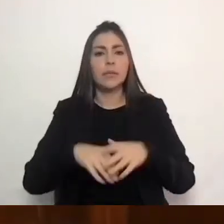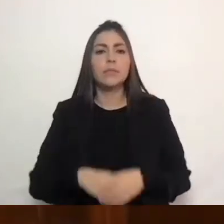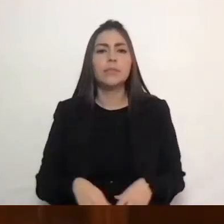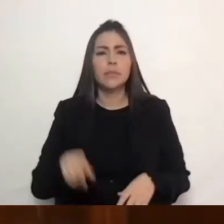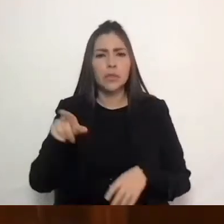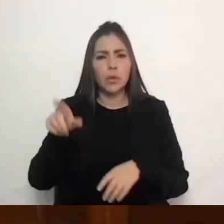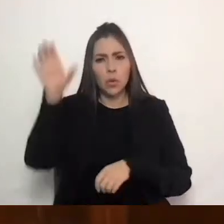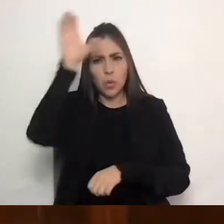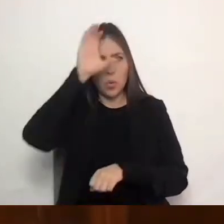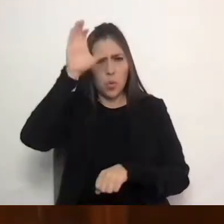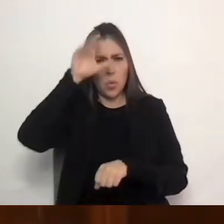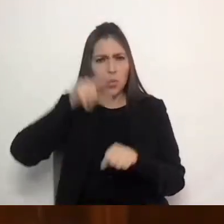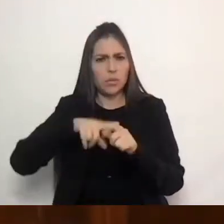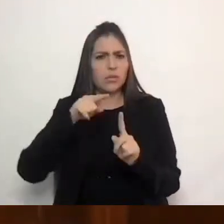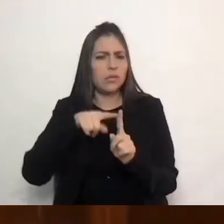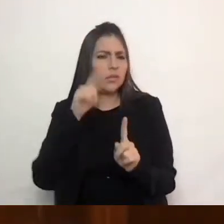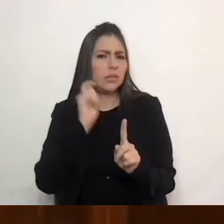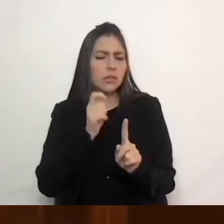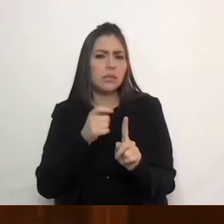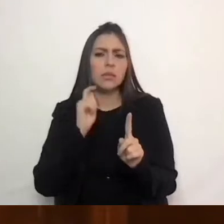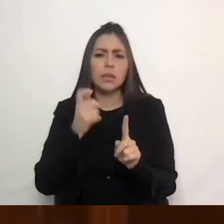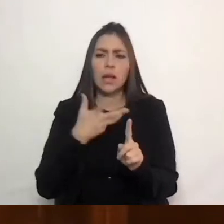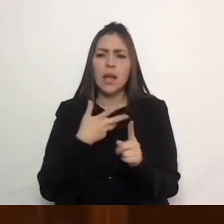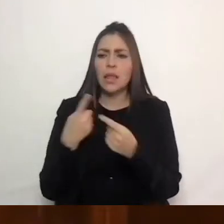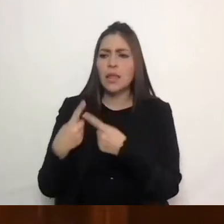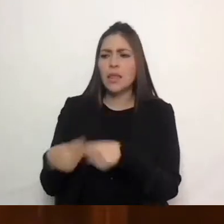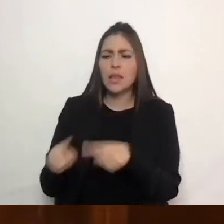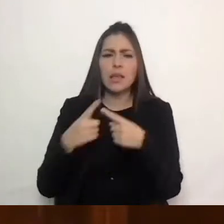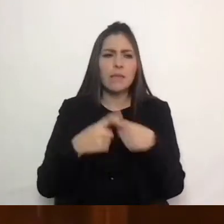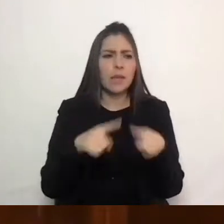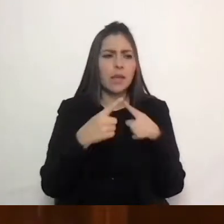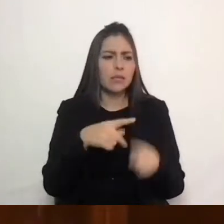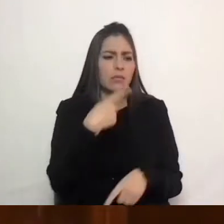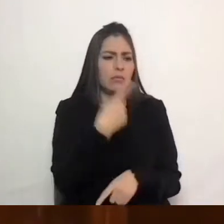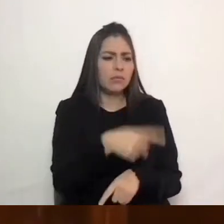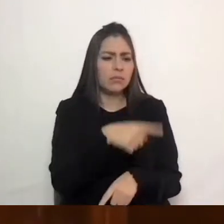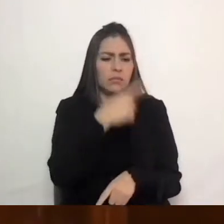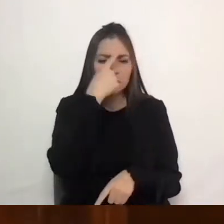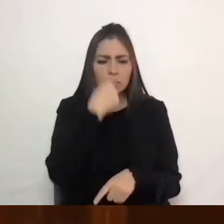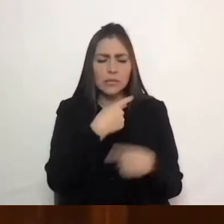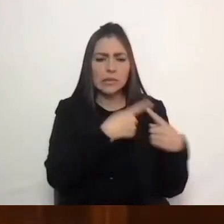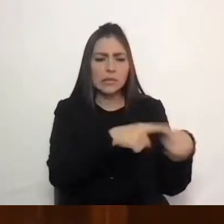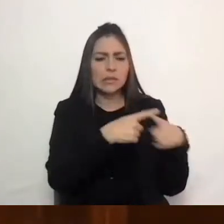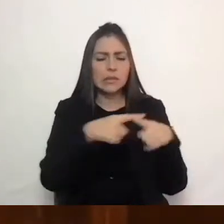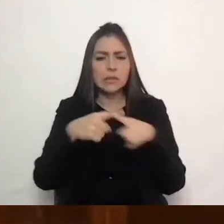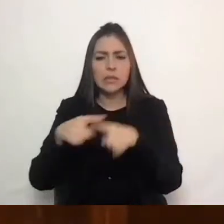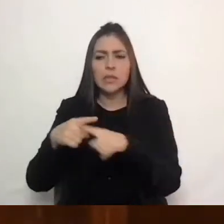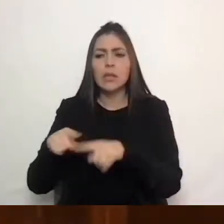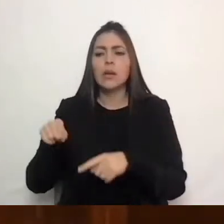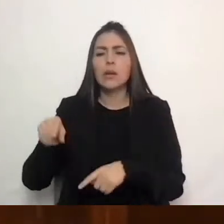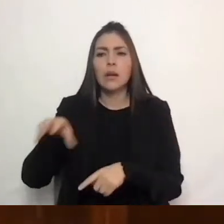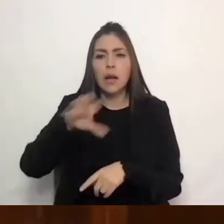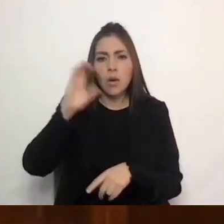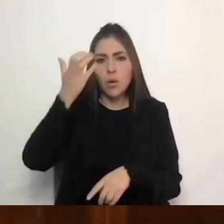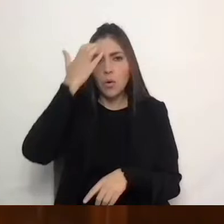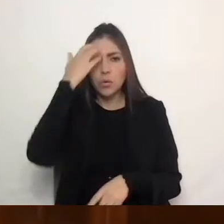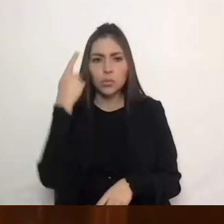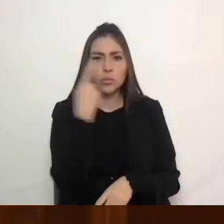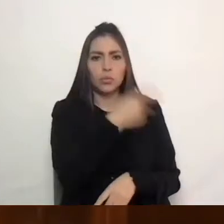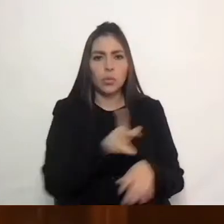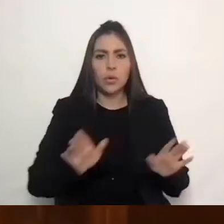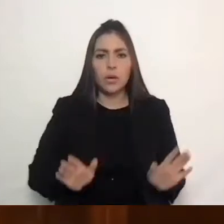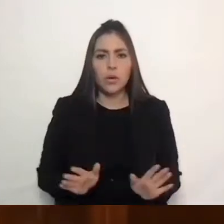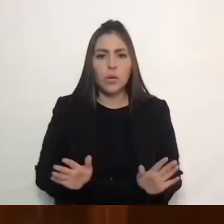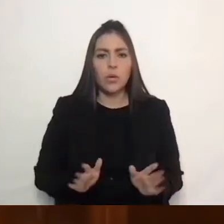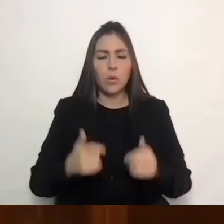el conjunto de rasgos que caracterizan e identifican a una sociedad o a un grupo social, dentro de los